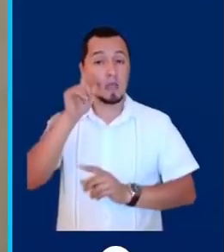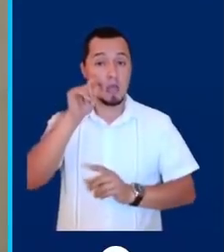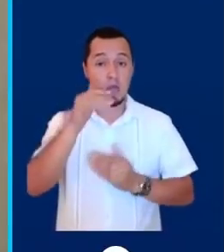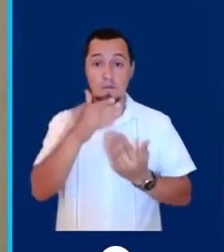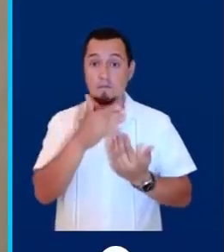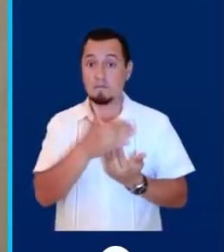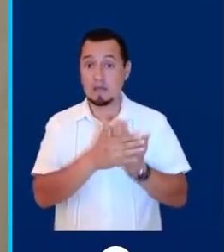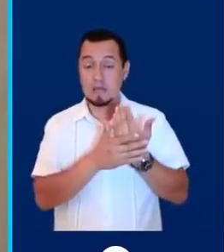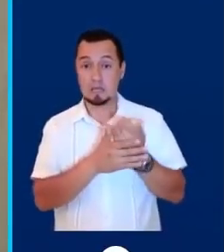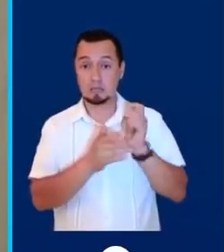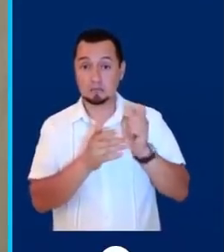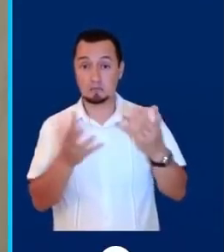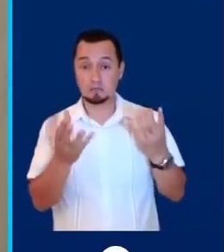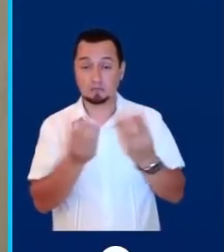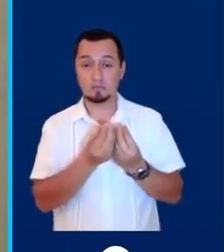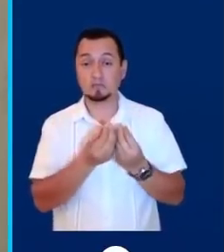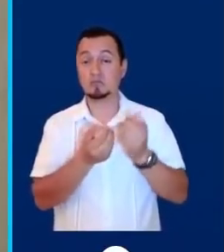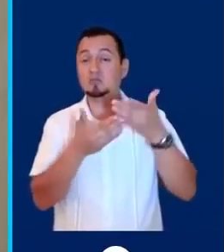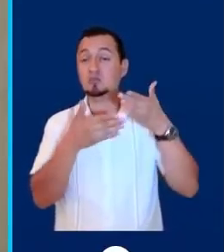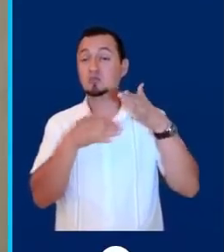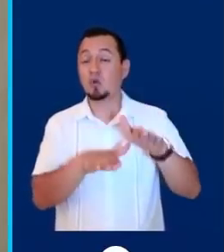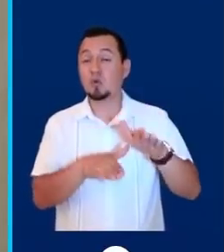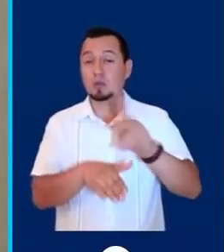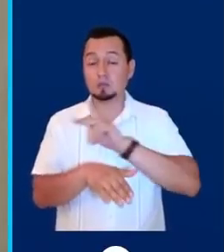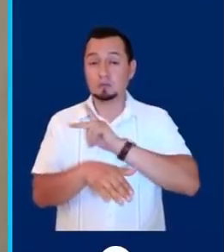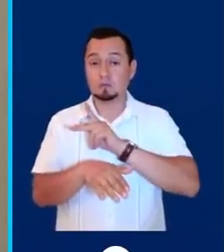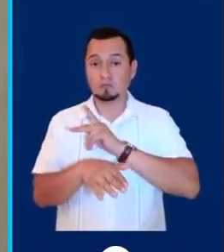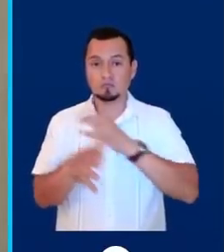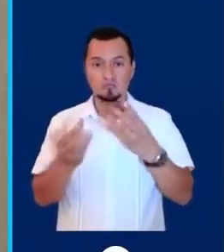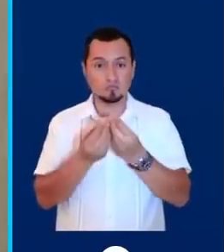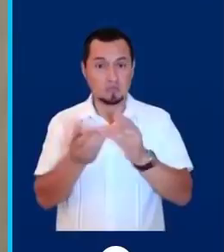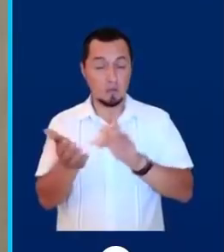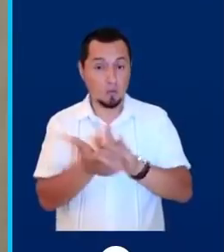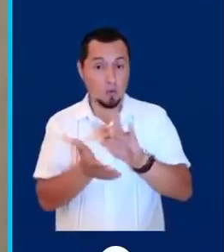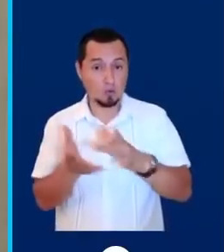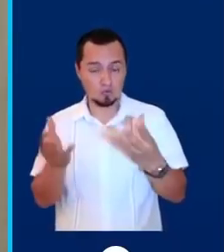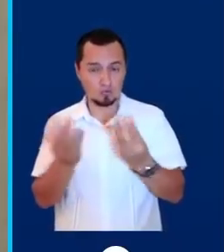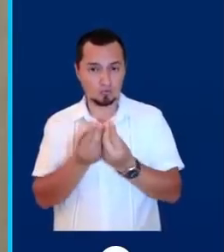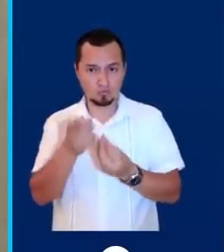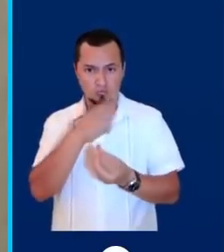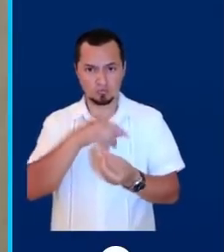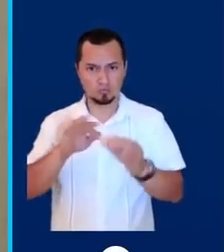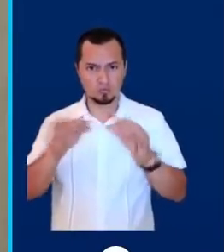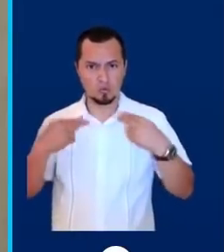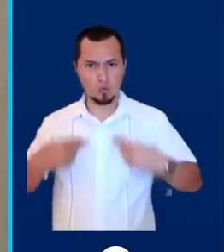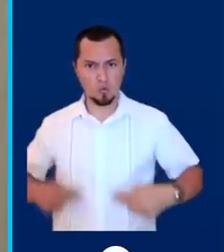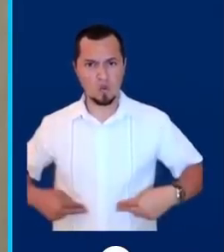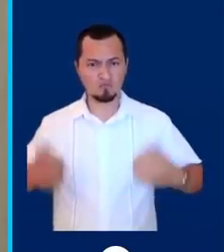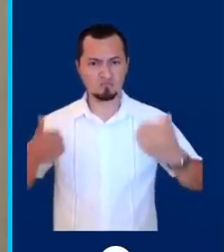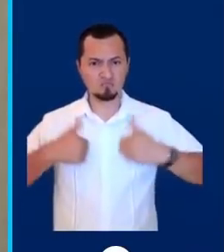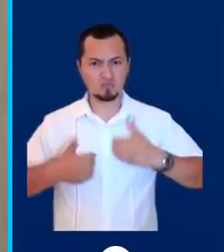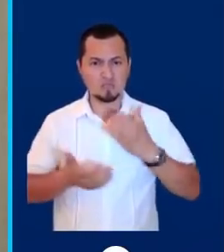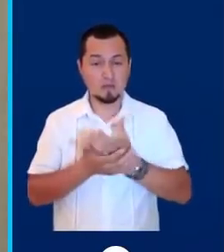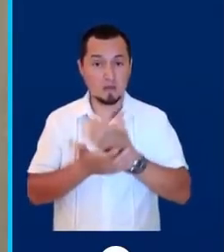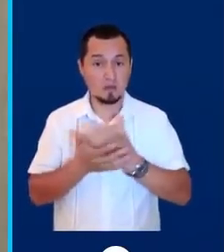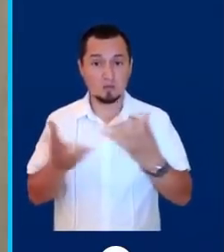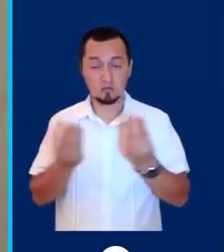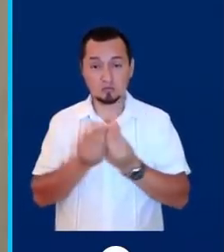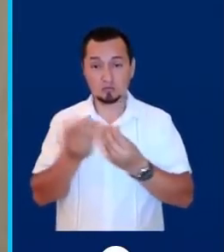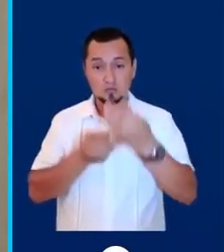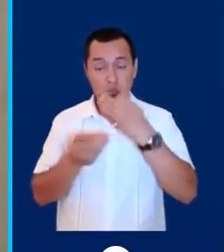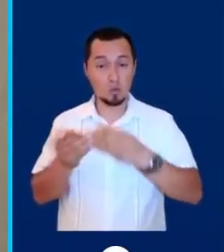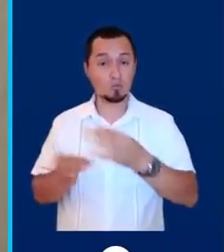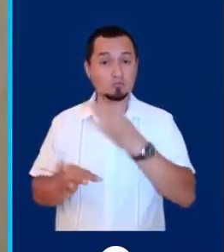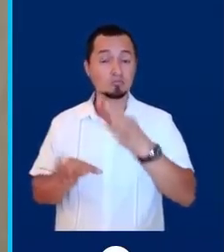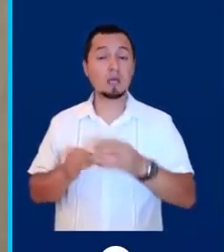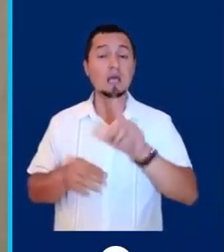mañana. Sobre la entrega de los apoyos para uniformes, útiles, mochilas y calzado, la información se